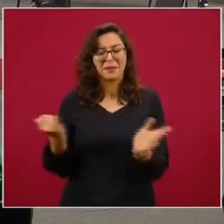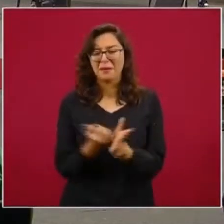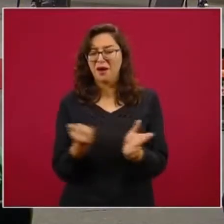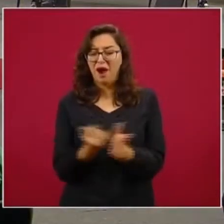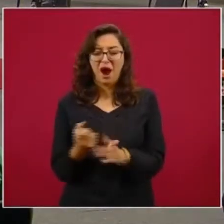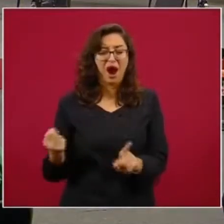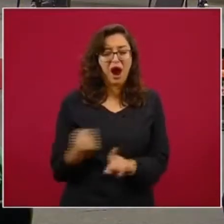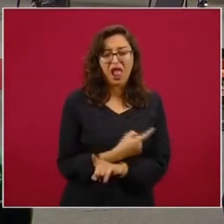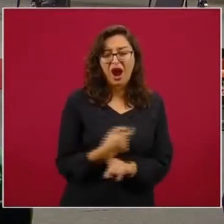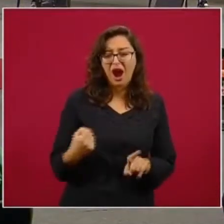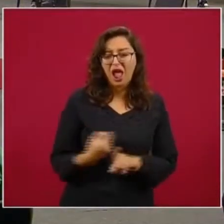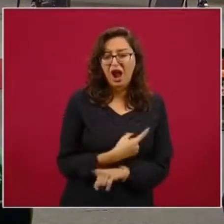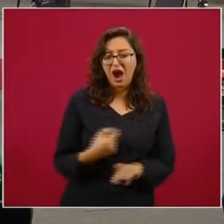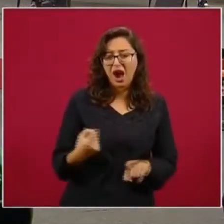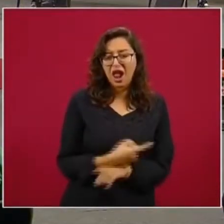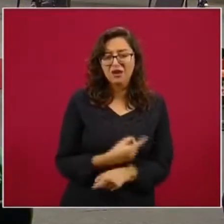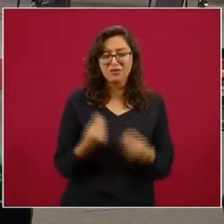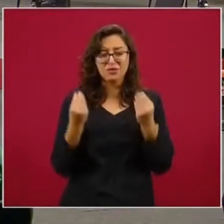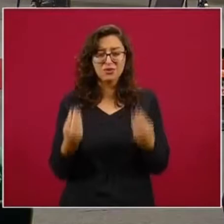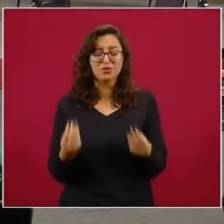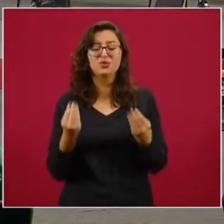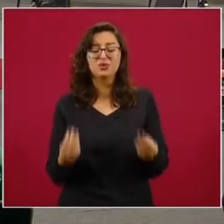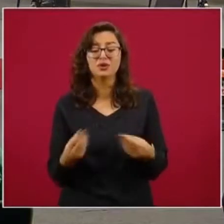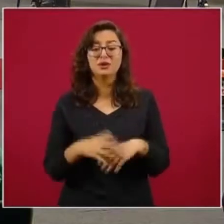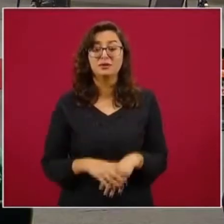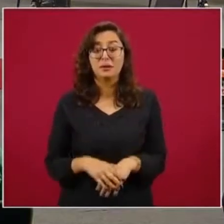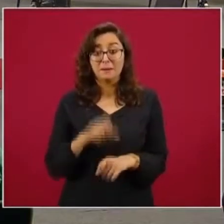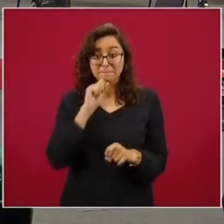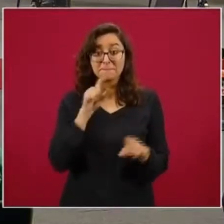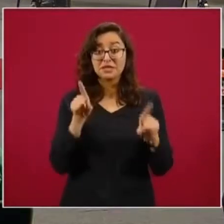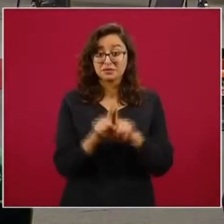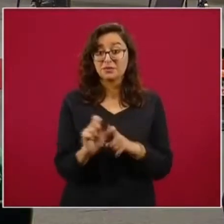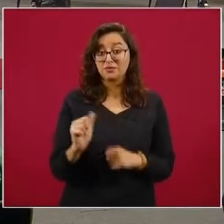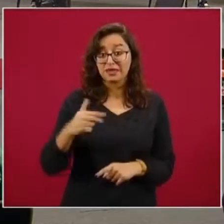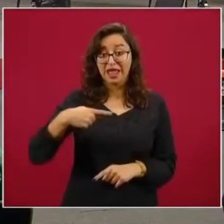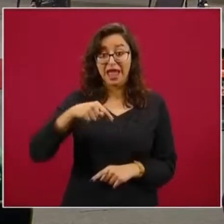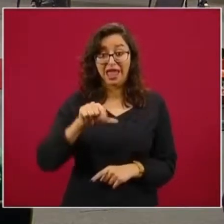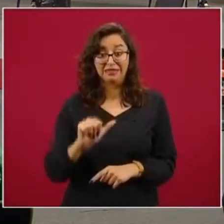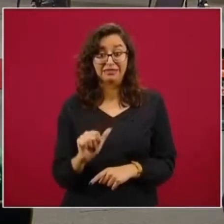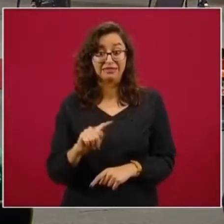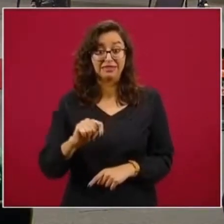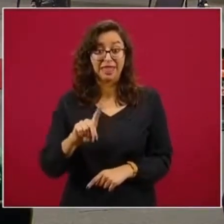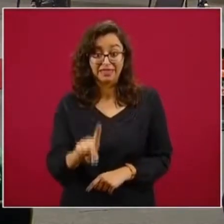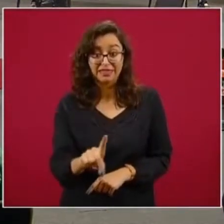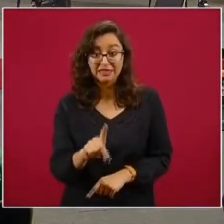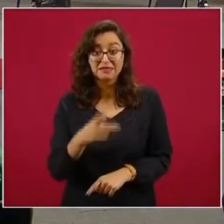presidente, y en esto está relacionado incluso la ANTAD, la cadena de tiendas de autoservicio.